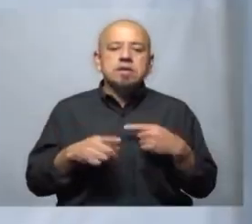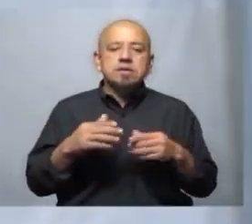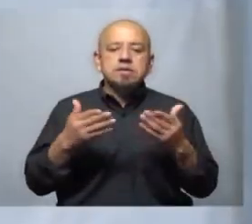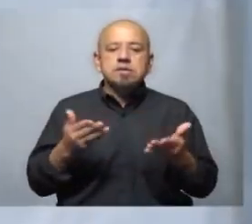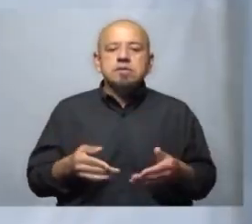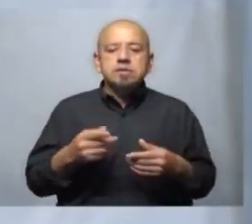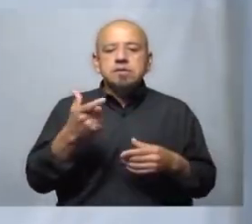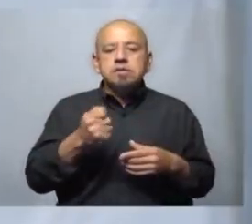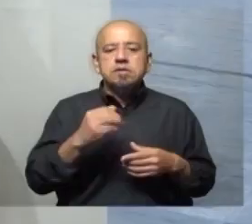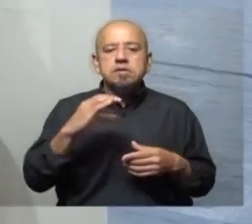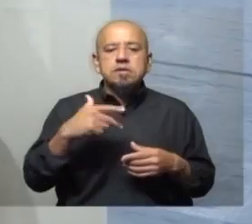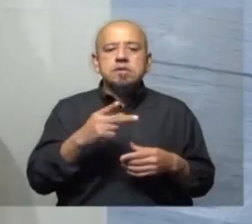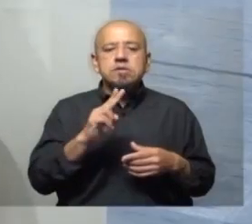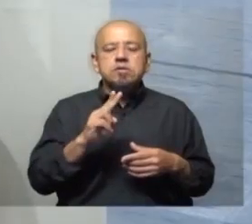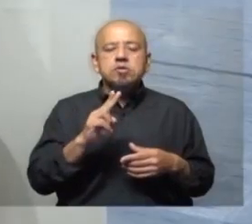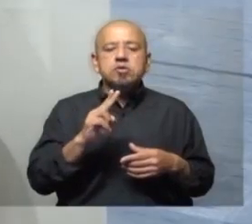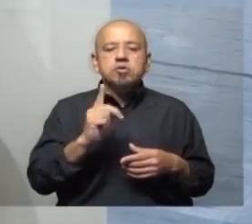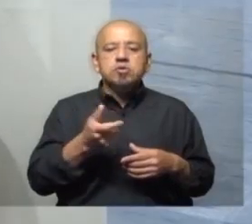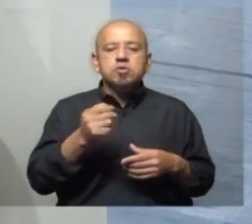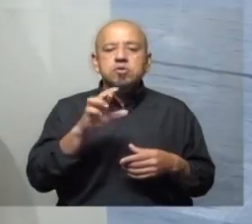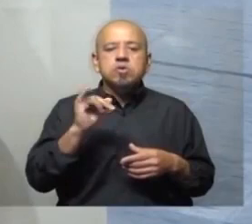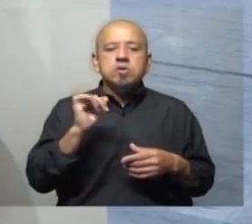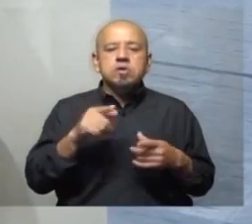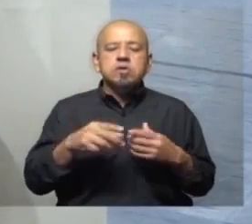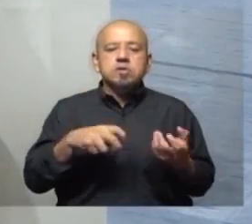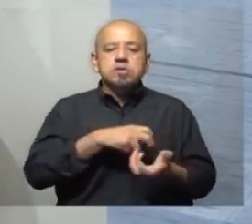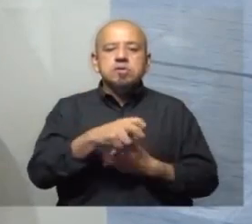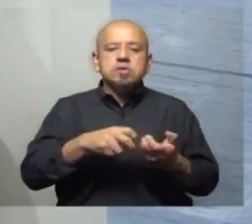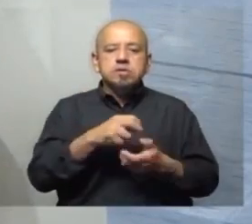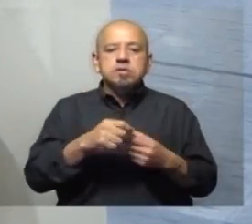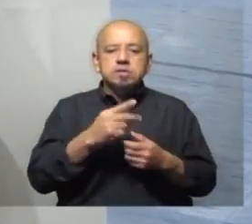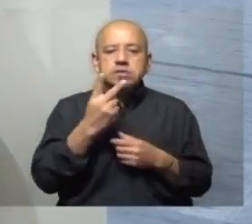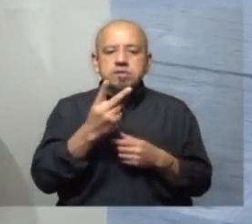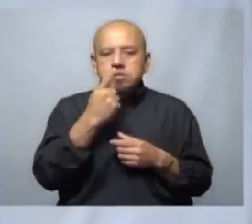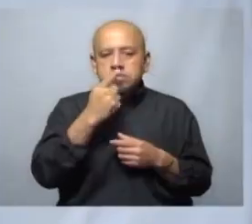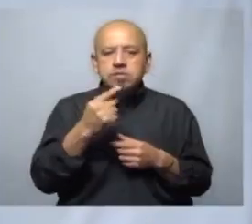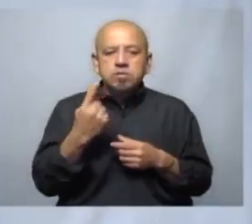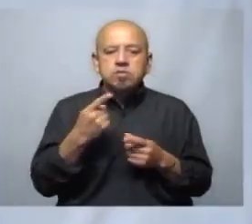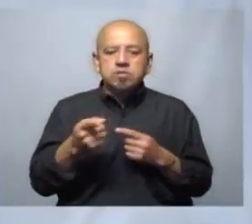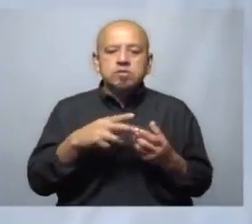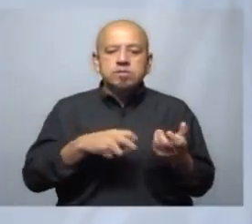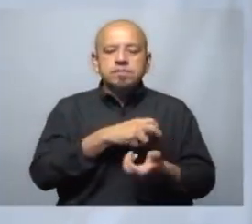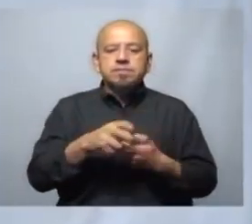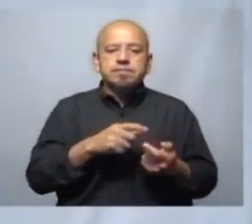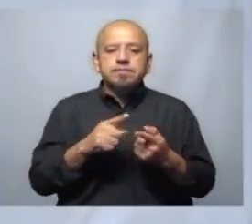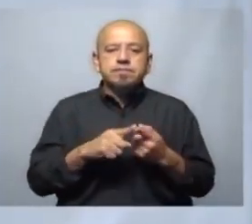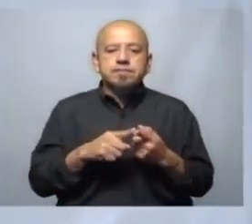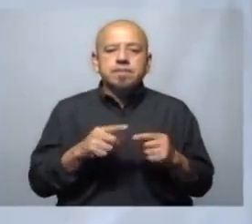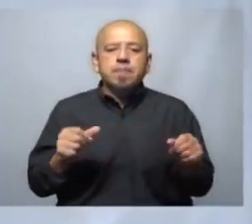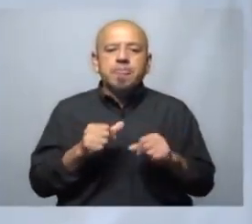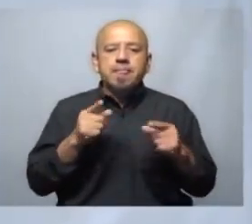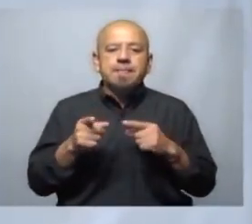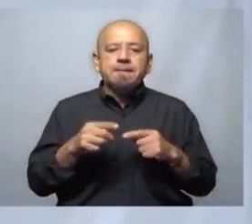figura de Nacho barría lo que representó para todos nosotros con la crisis del 2001 no y lo que lo que él hizo